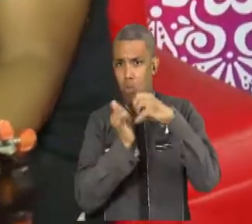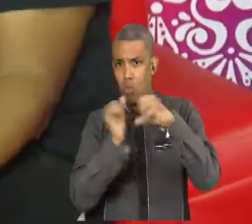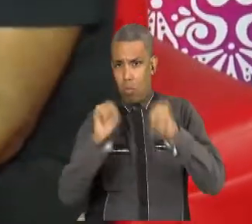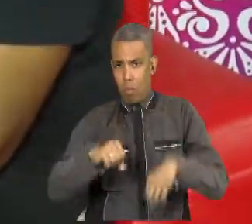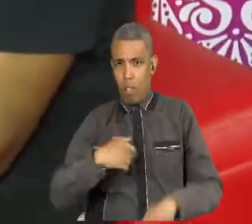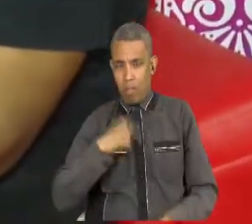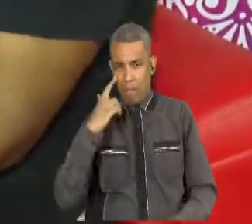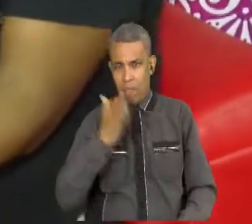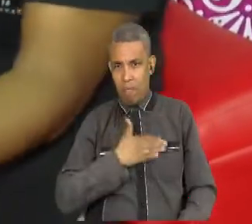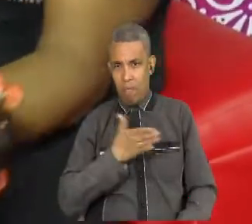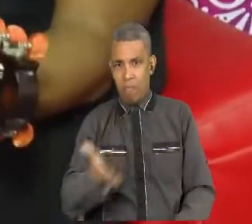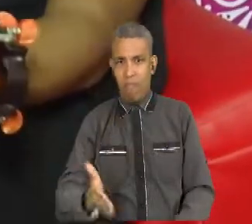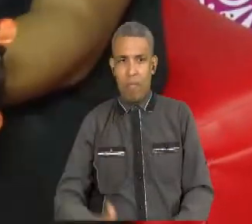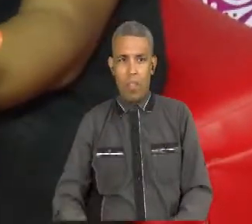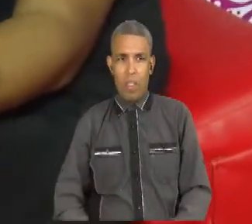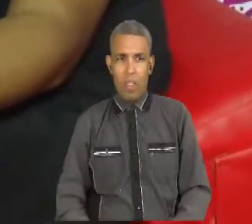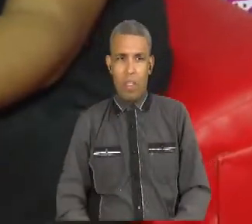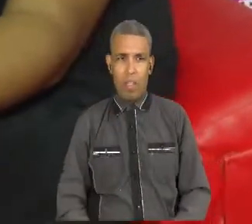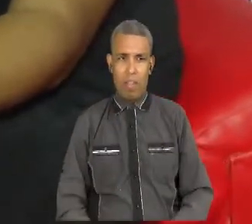like.